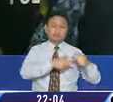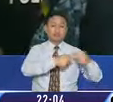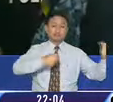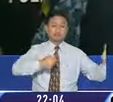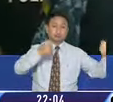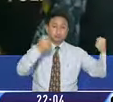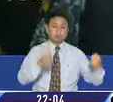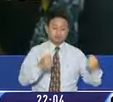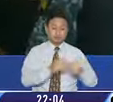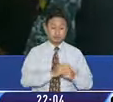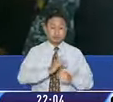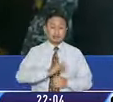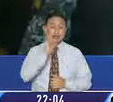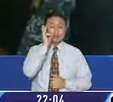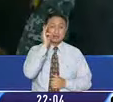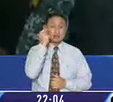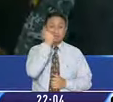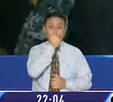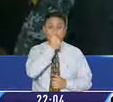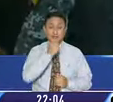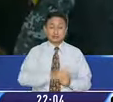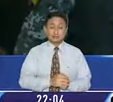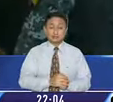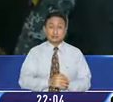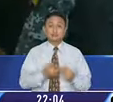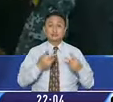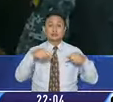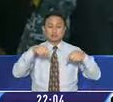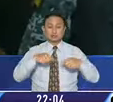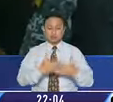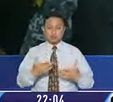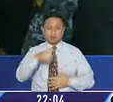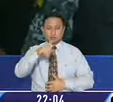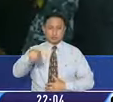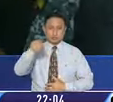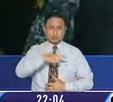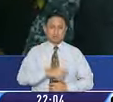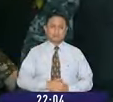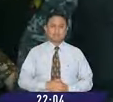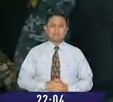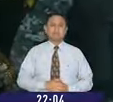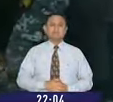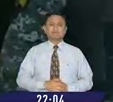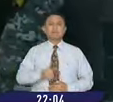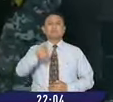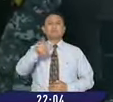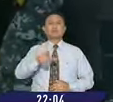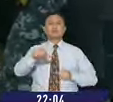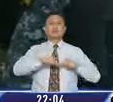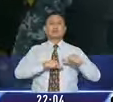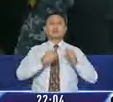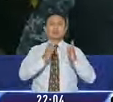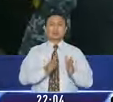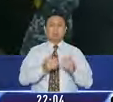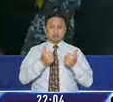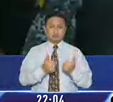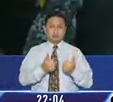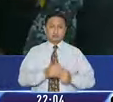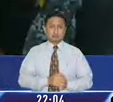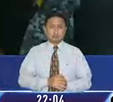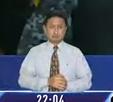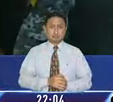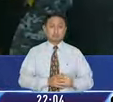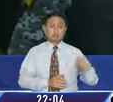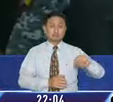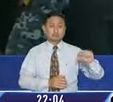encontrado sustancias sujetas a fiscalización y también tenemos varios objetos prohibidos al interior. ¿El personal administrativo está a buen recaudo? Sí, al momento está en